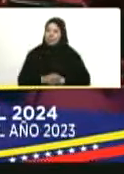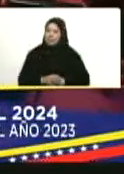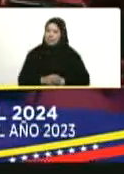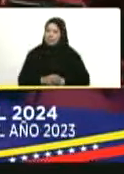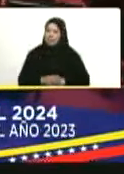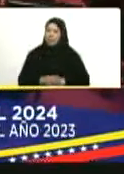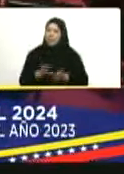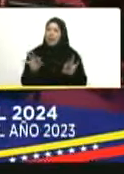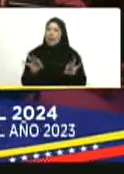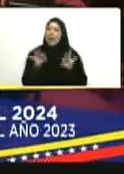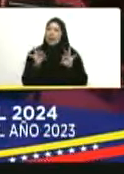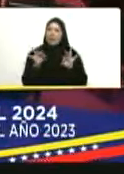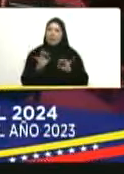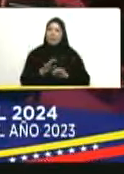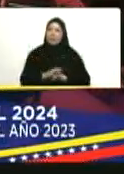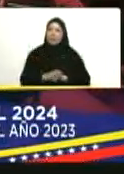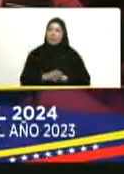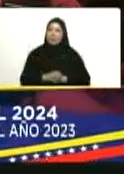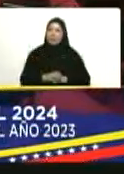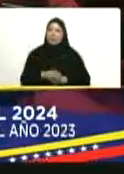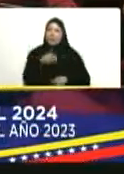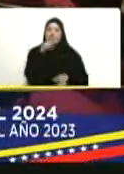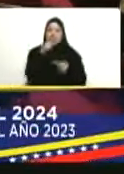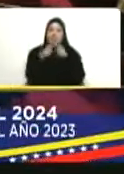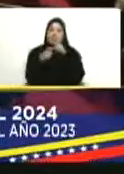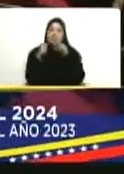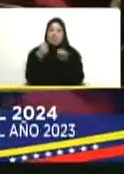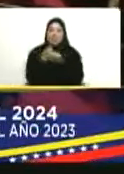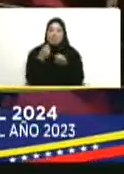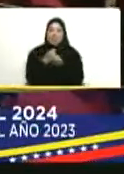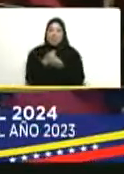especial la consulta